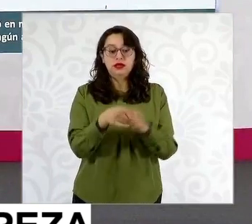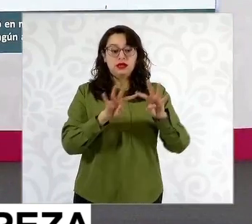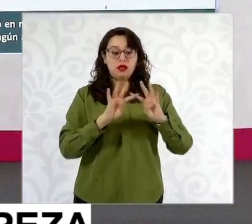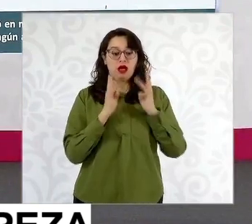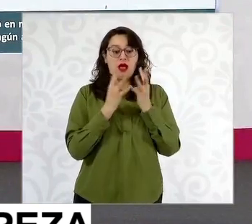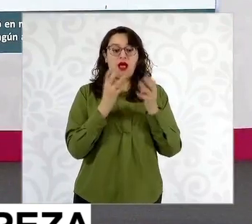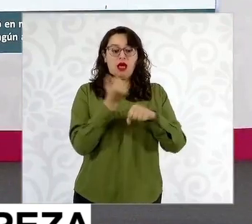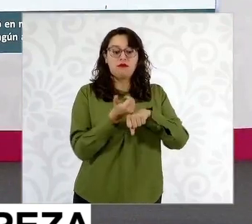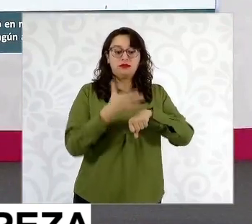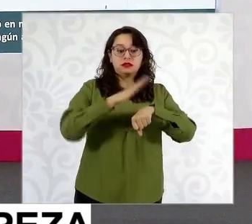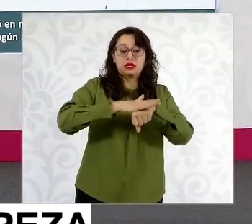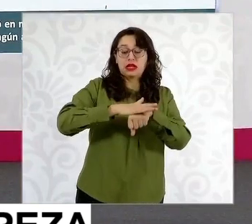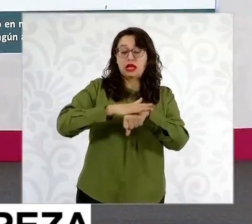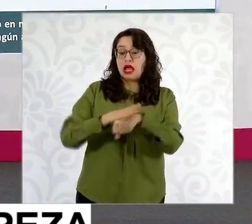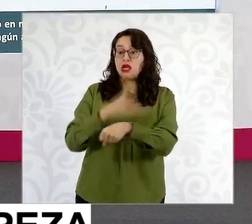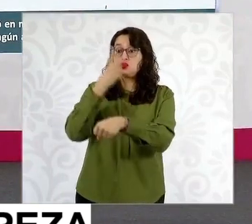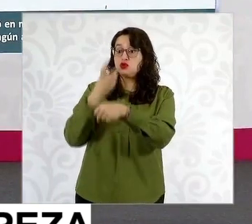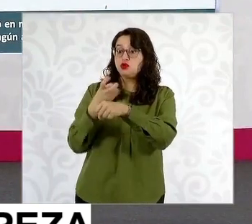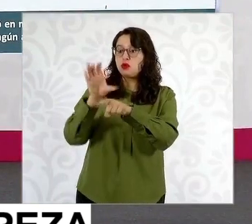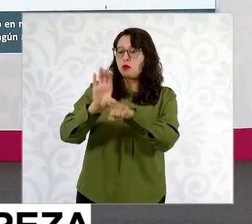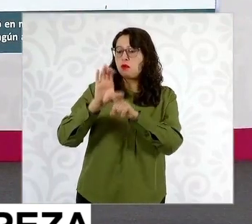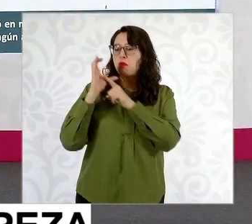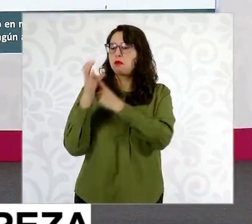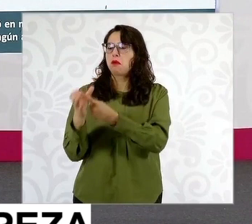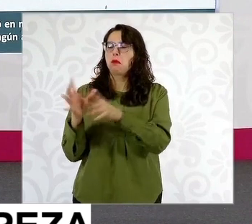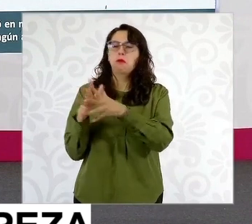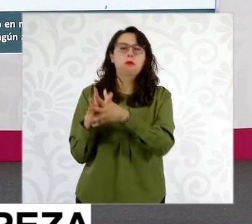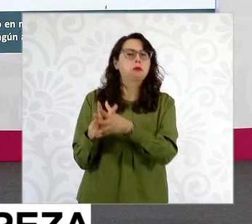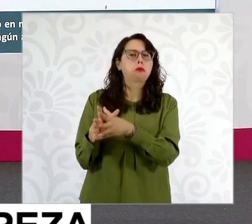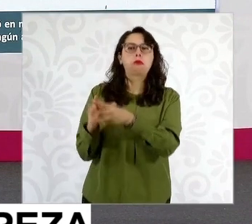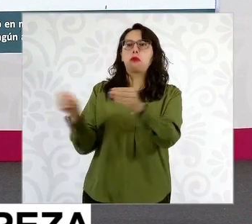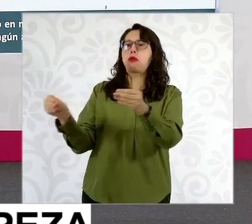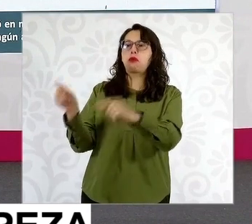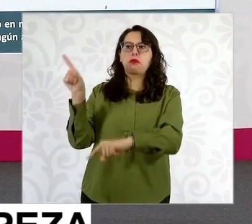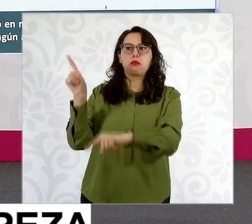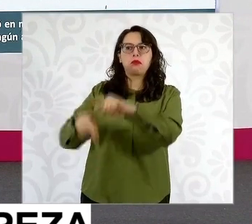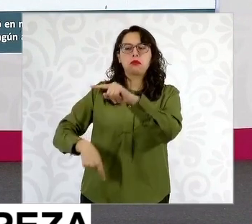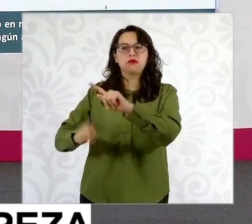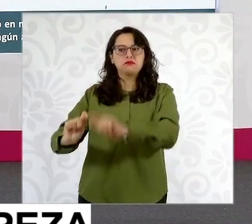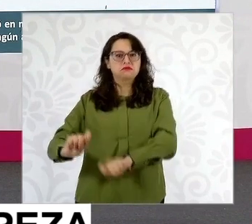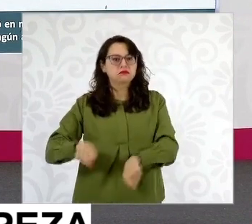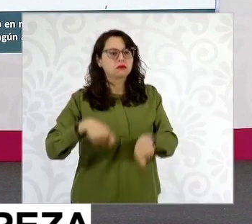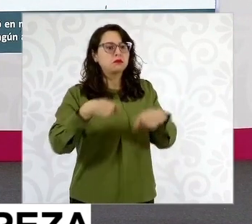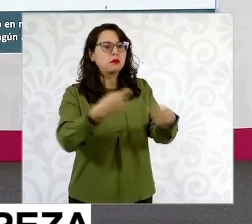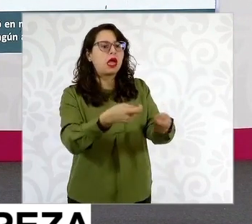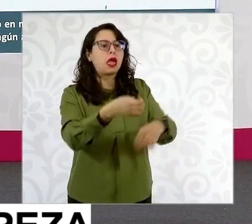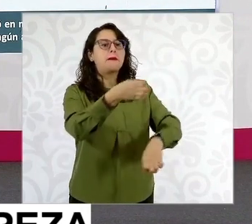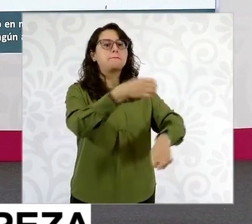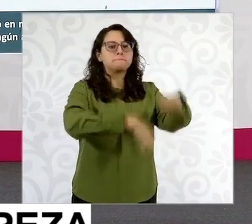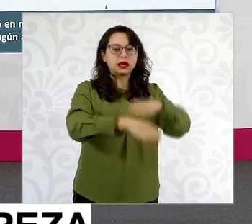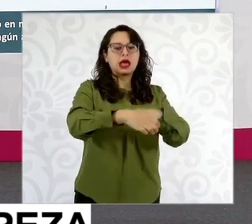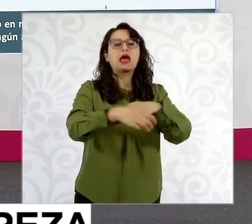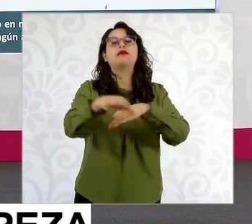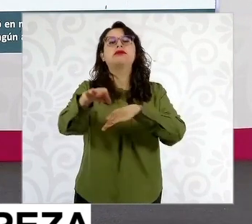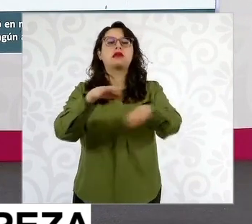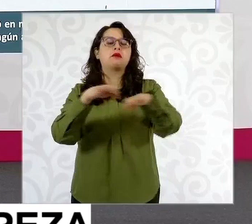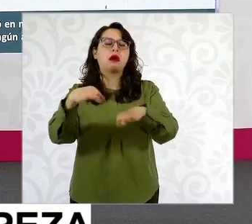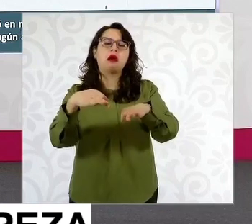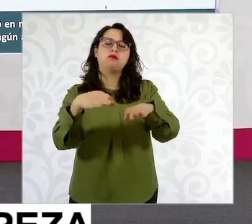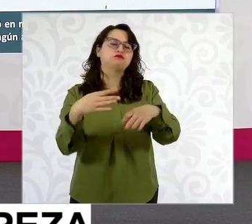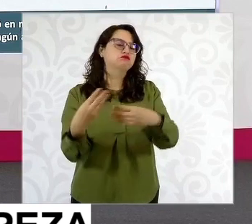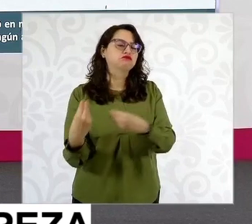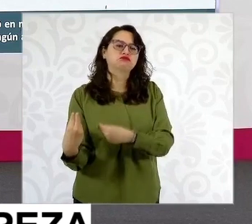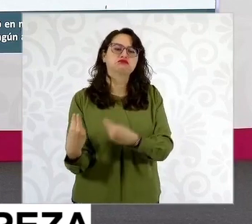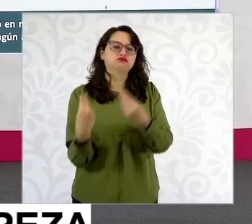subcomité y entonces dejó en manos de los sectores empresarial y de trabajadores las propuestas de los